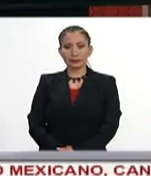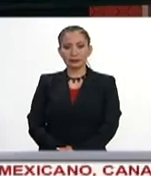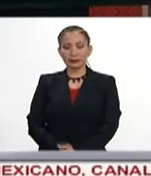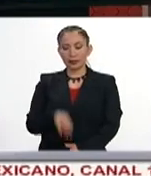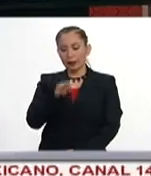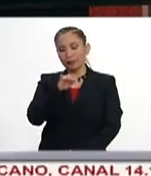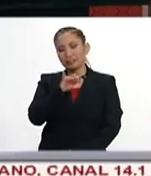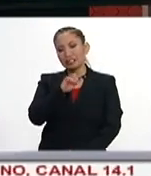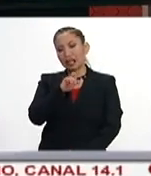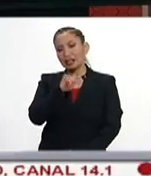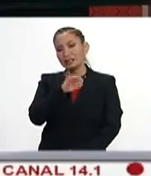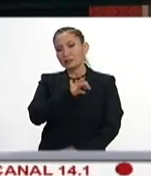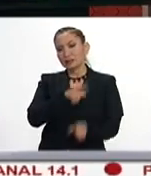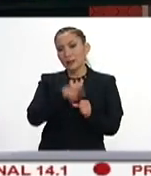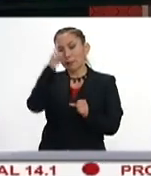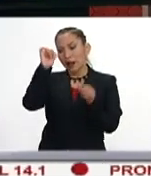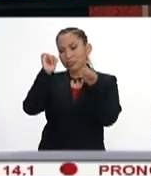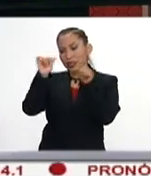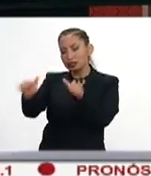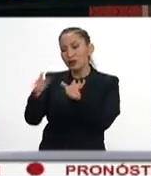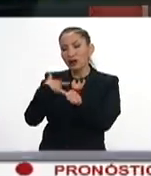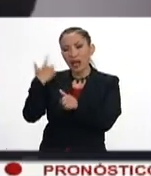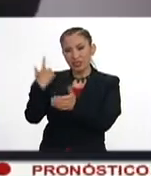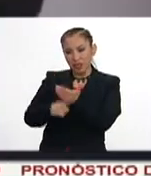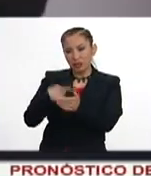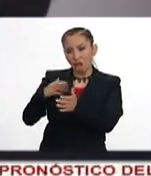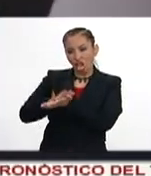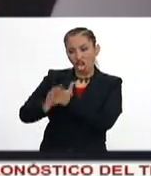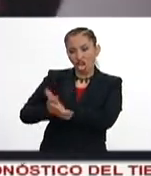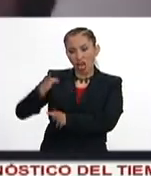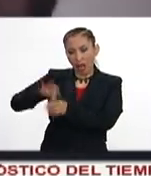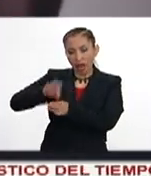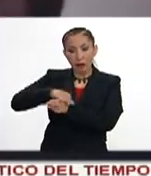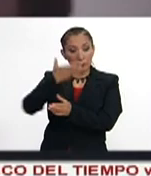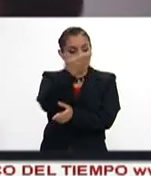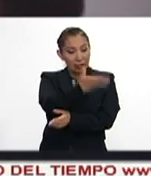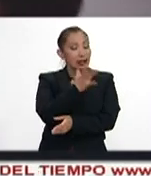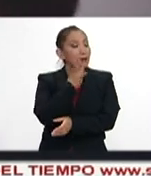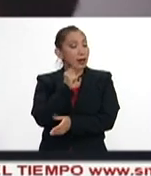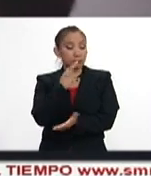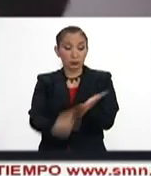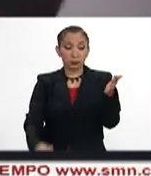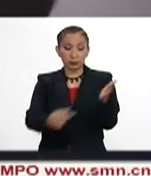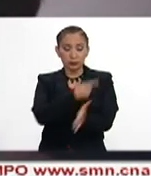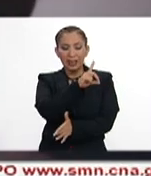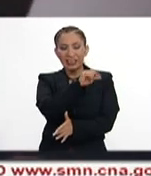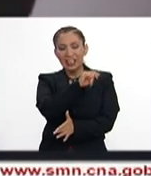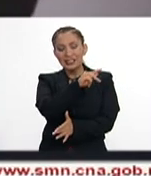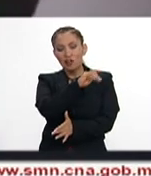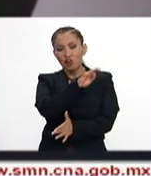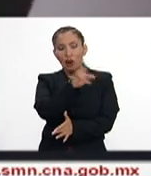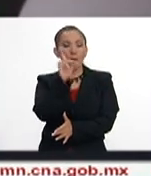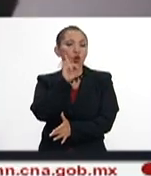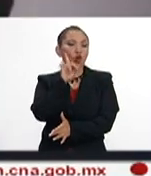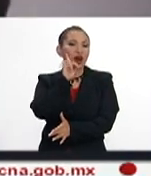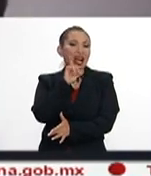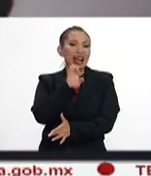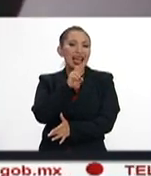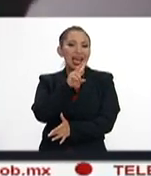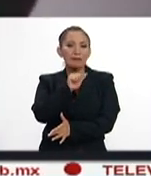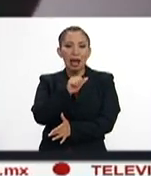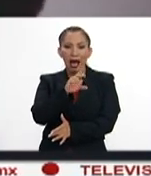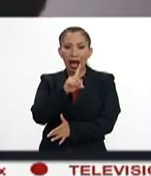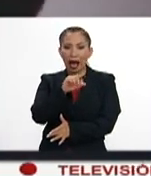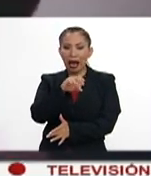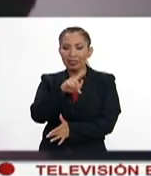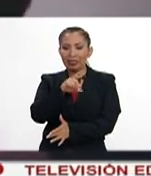La Fiscalía Especializada para la Atención de Delitos Electorales solicitó a la Cámara de Diputados el desafuero de la ex militante de Morena,